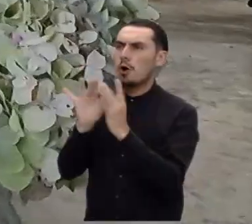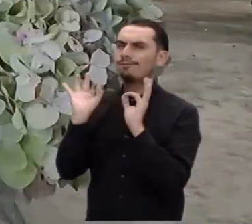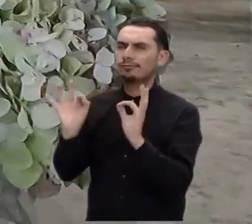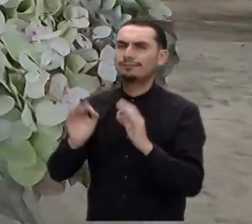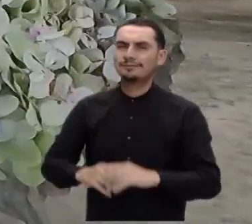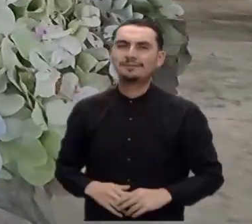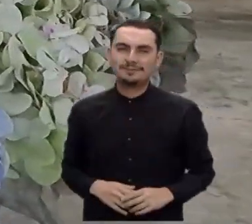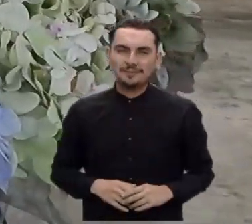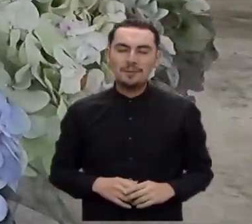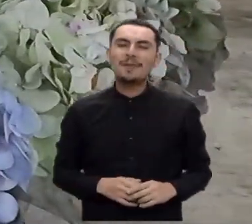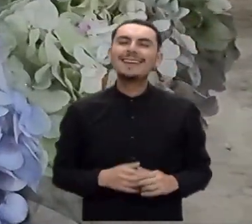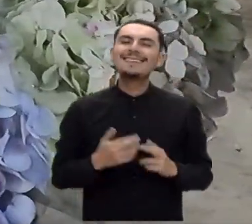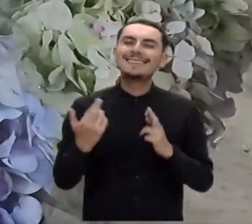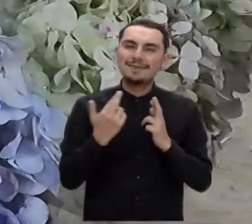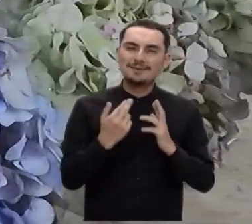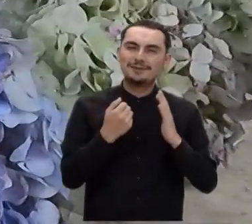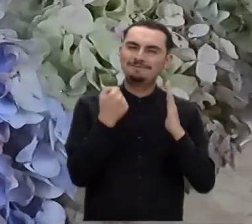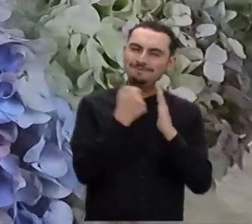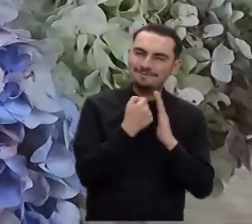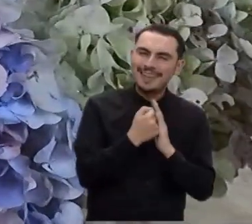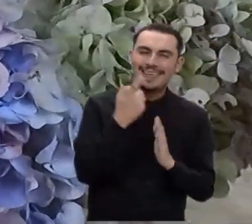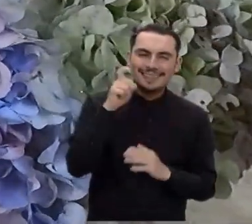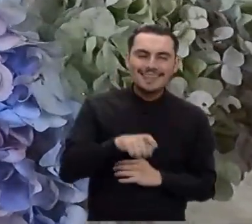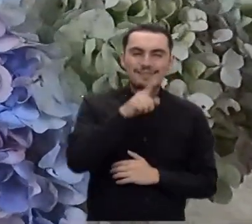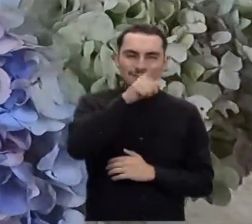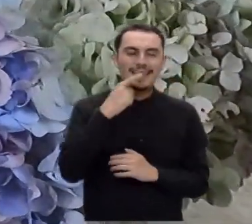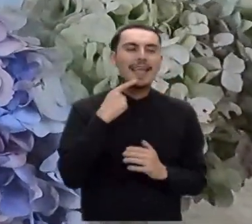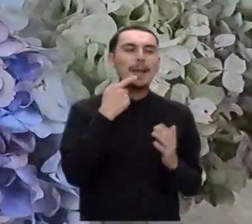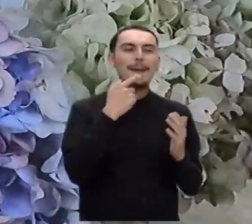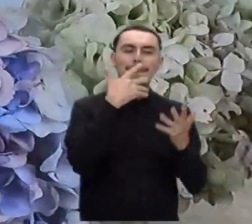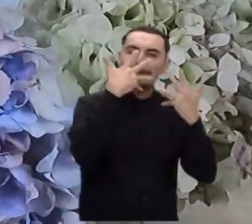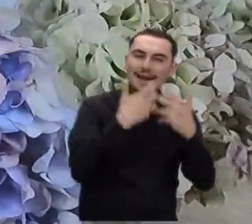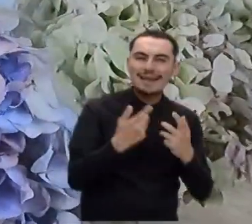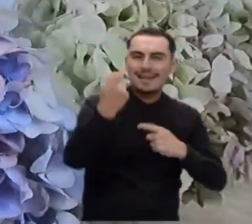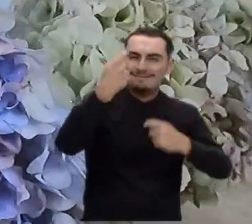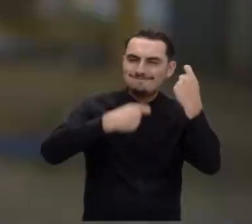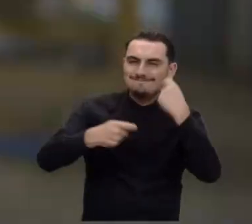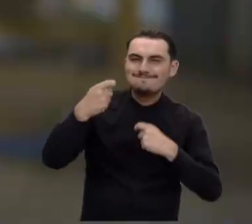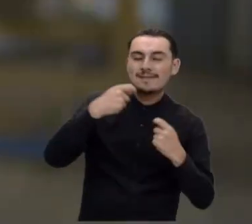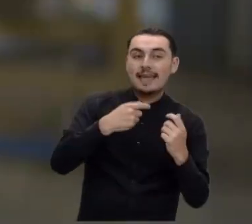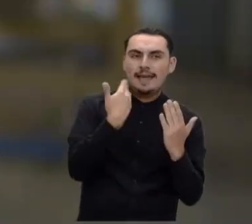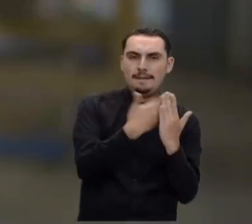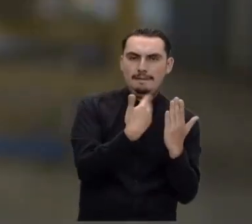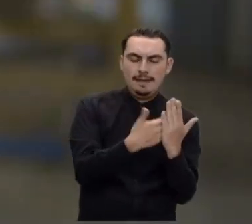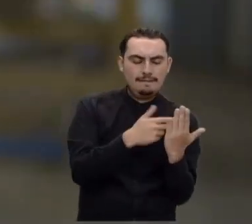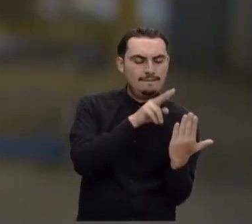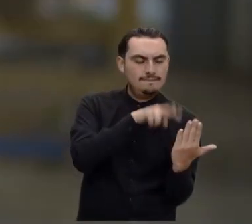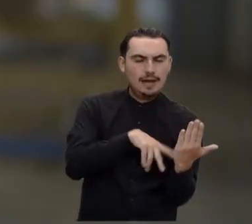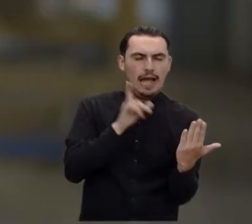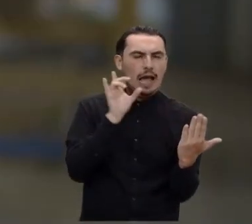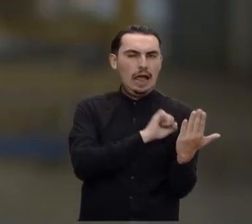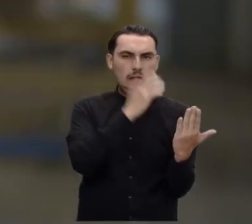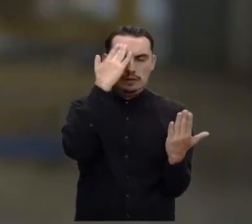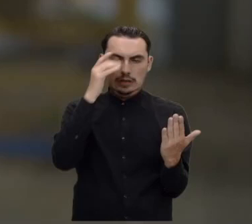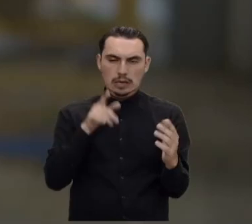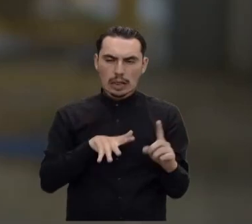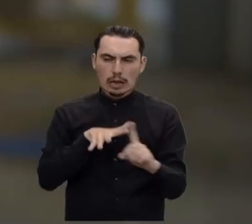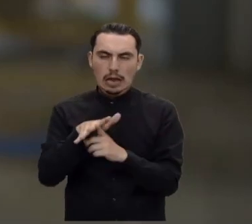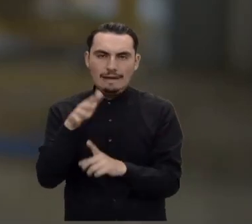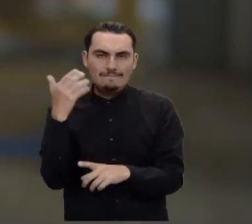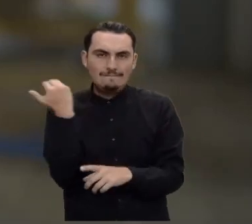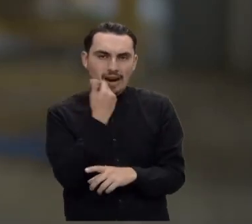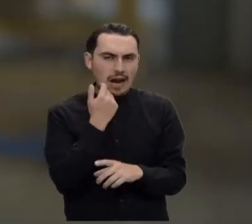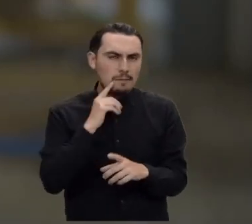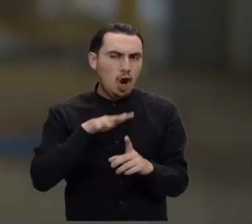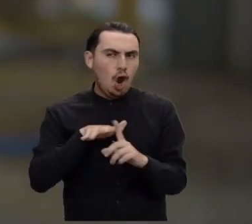exterior. Pues insistimos en la trazabilidad en las empresas exportadoras y cuando tenemos datos de que hubo un hallazgo de plaga,